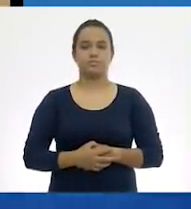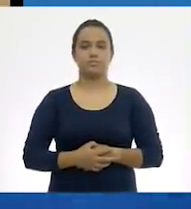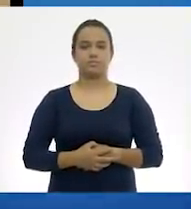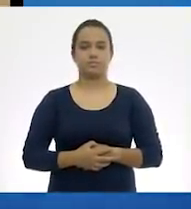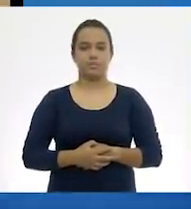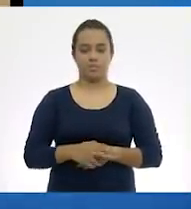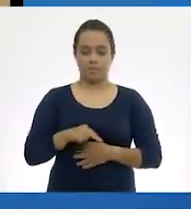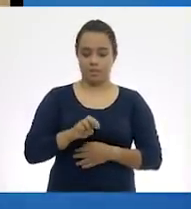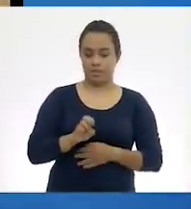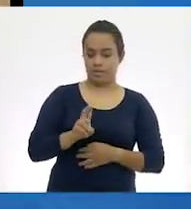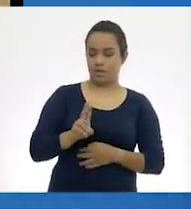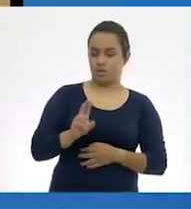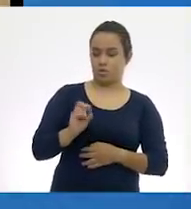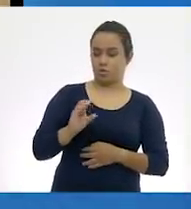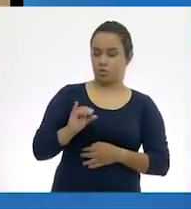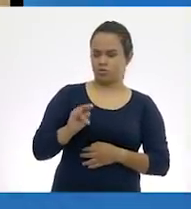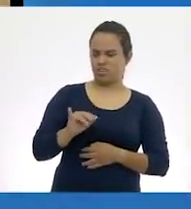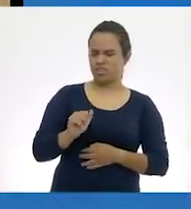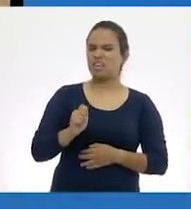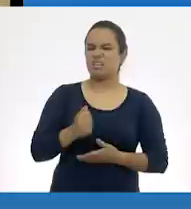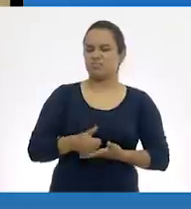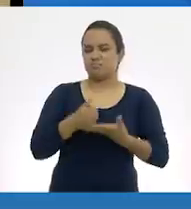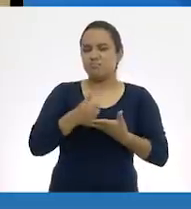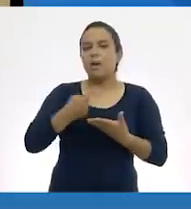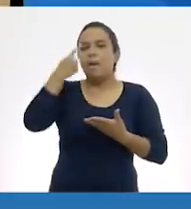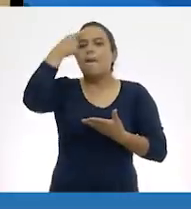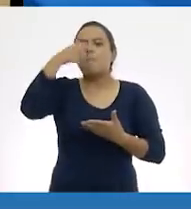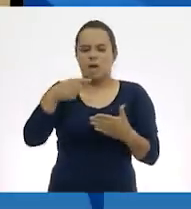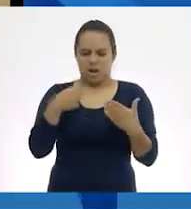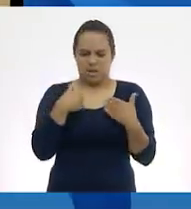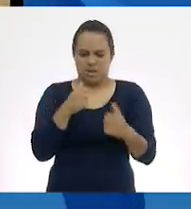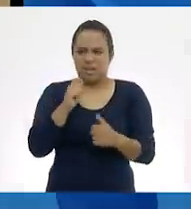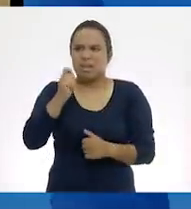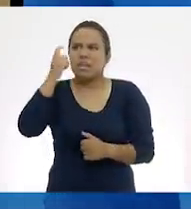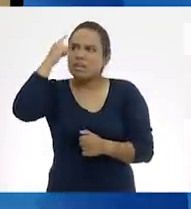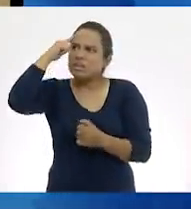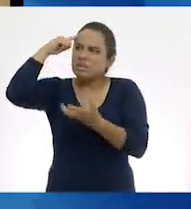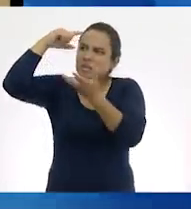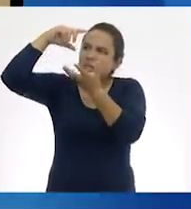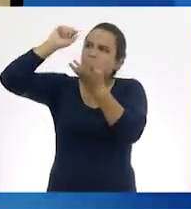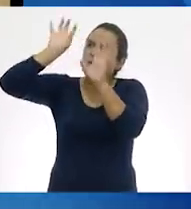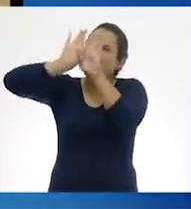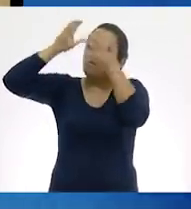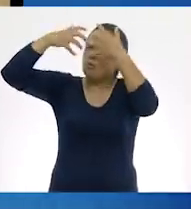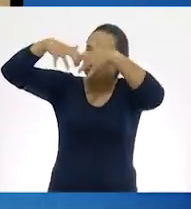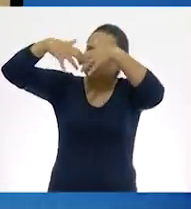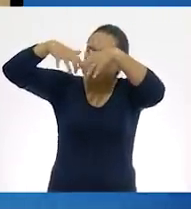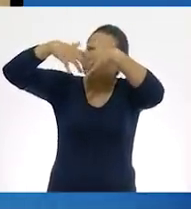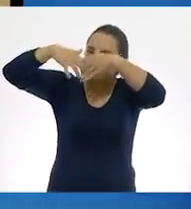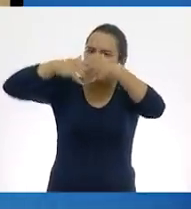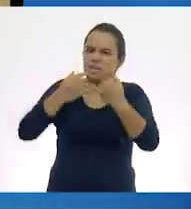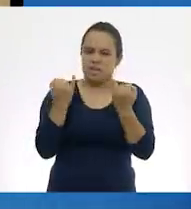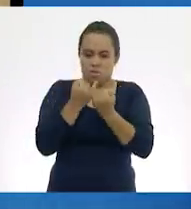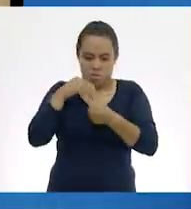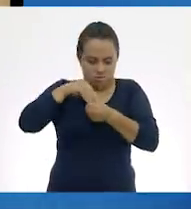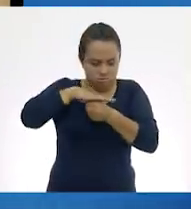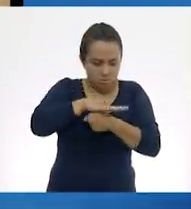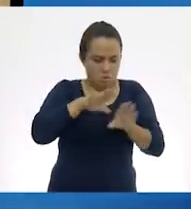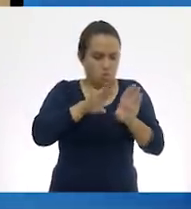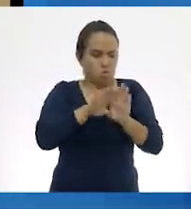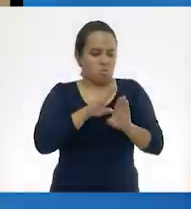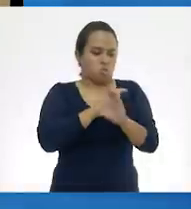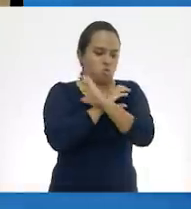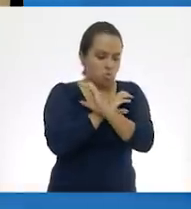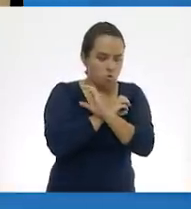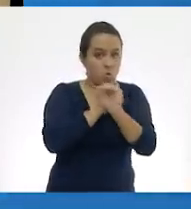Las neurociencias nos han ayudado a entender mucho más cómo funciona nuestro cerebro y cómo él influye en todas nuestras conductas, nuestros